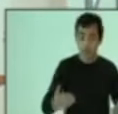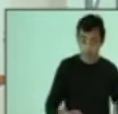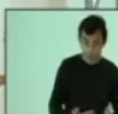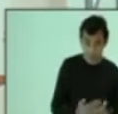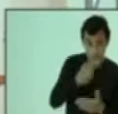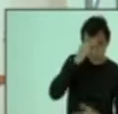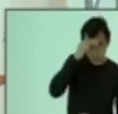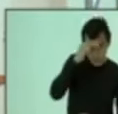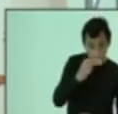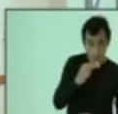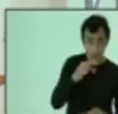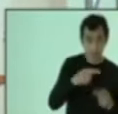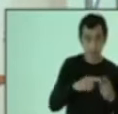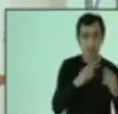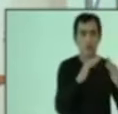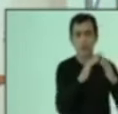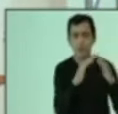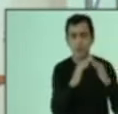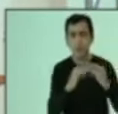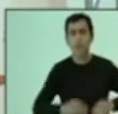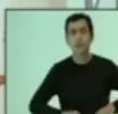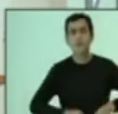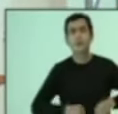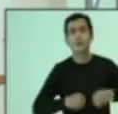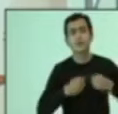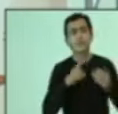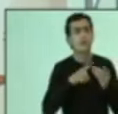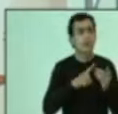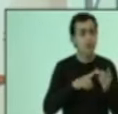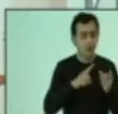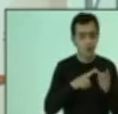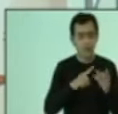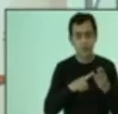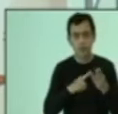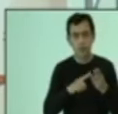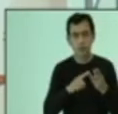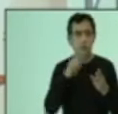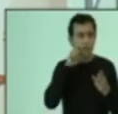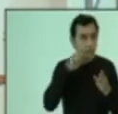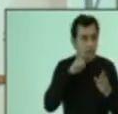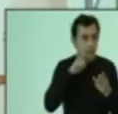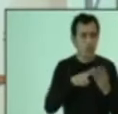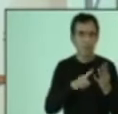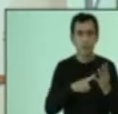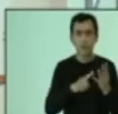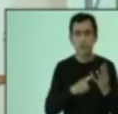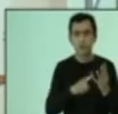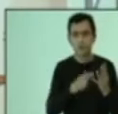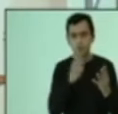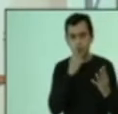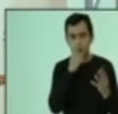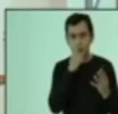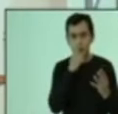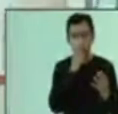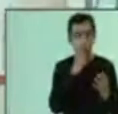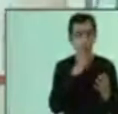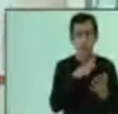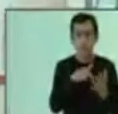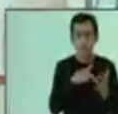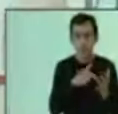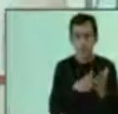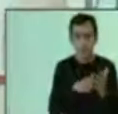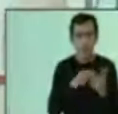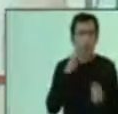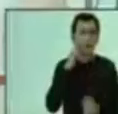de residencia, al sexo, origen nacional y étnico,